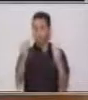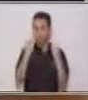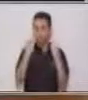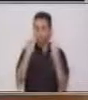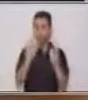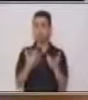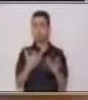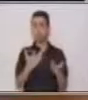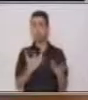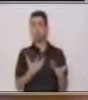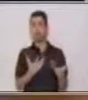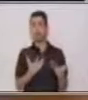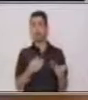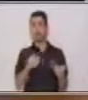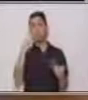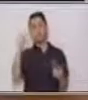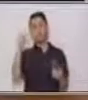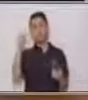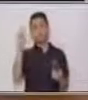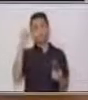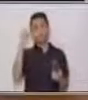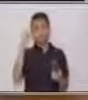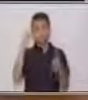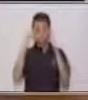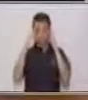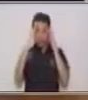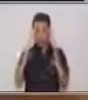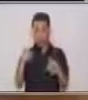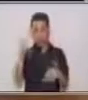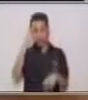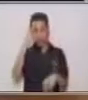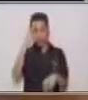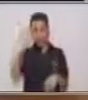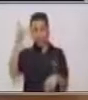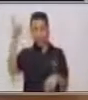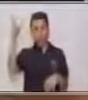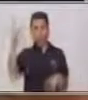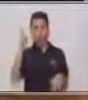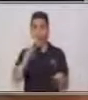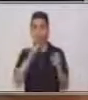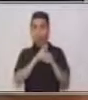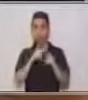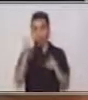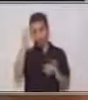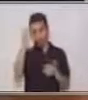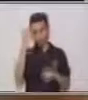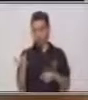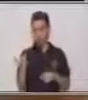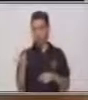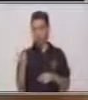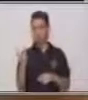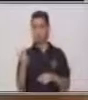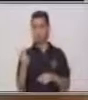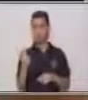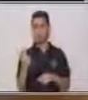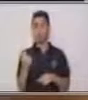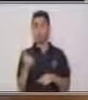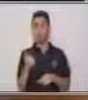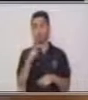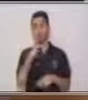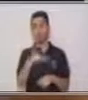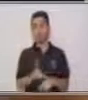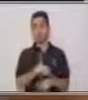memoria, habilidad numérica, pensamiento lógico y cálculo mental. Antes de empezar, te recomiendo que laves tus